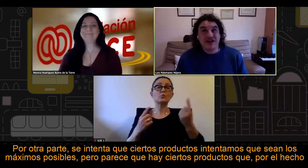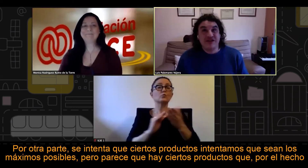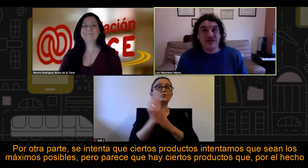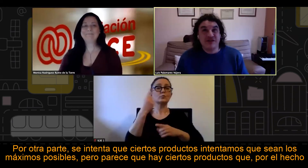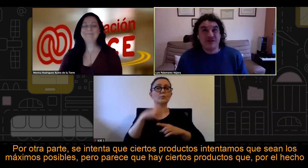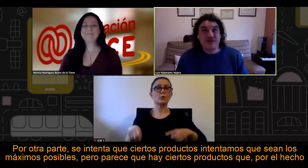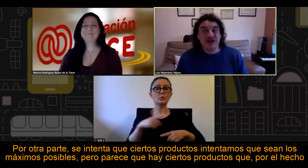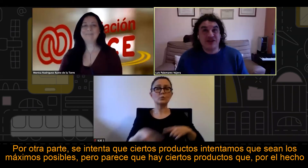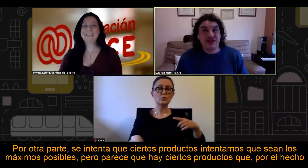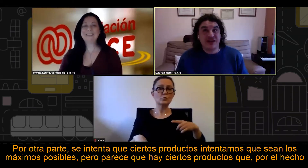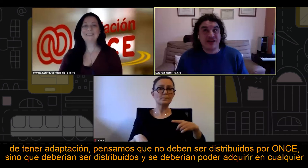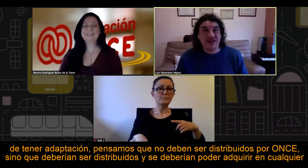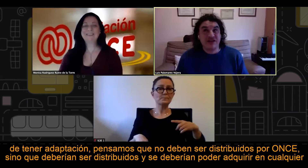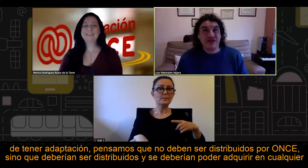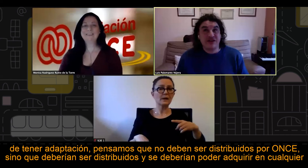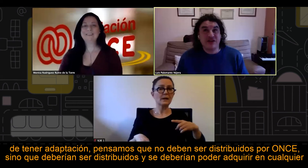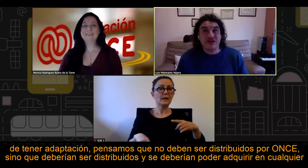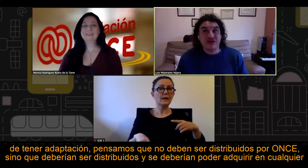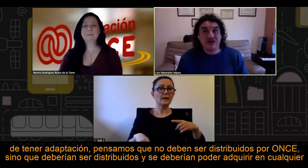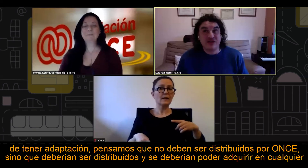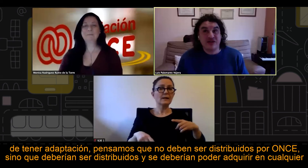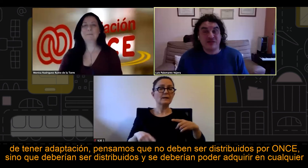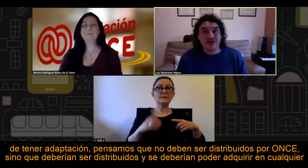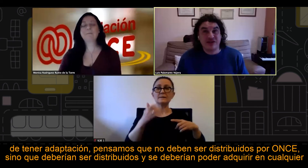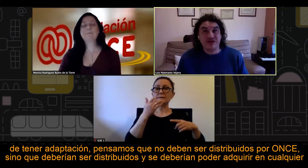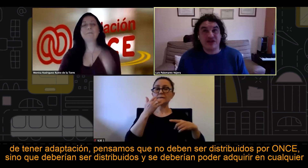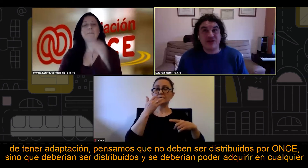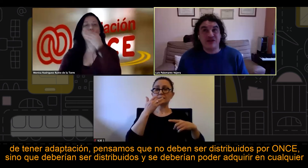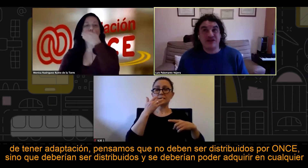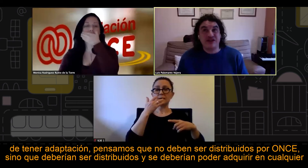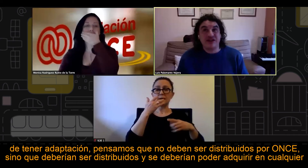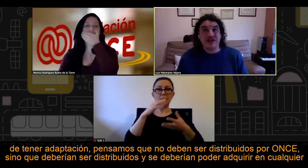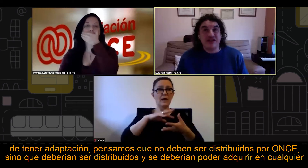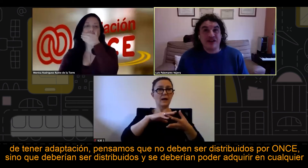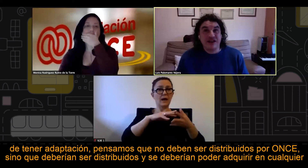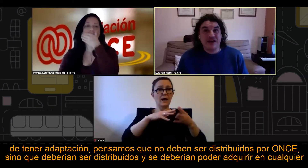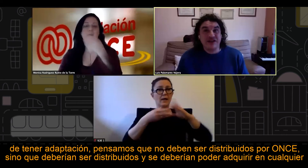que por el hecho de tener adaptación pensamos que no deben ser